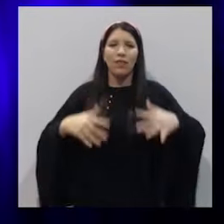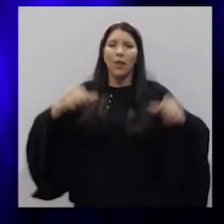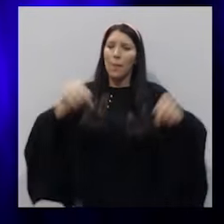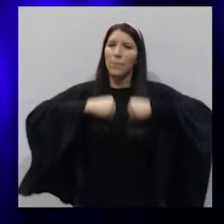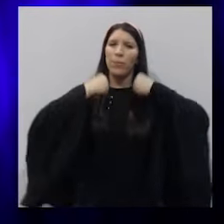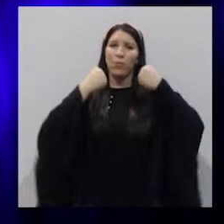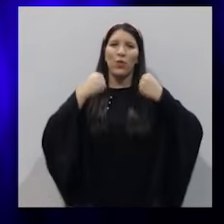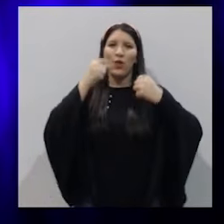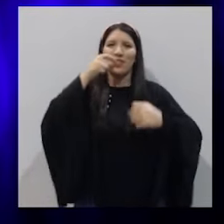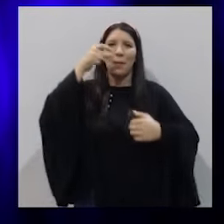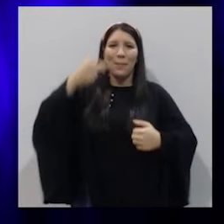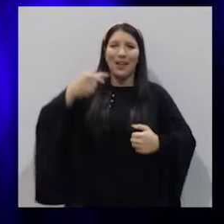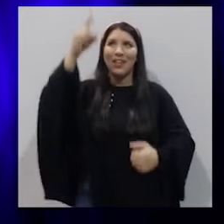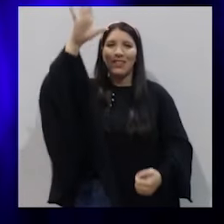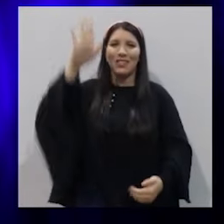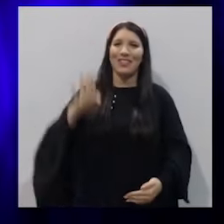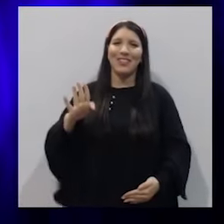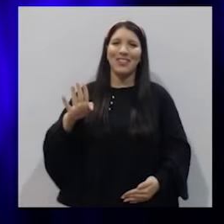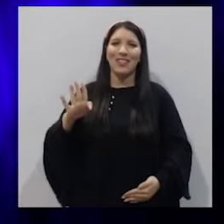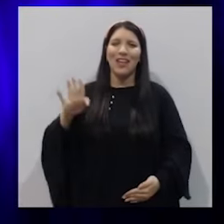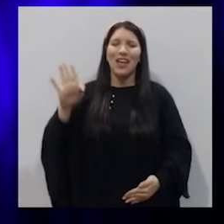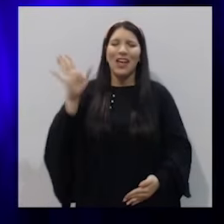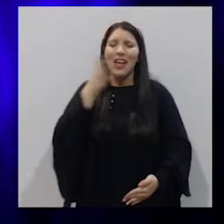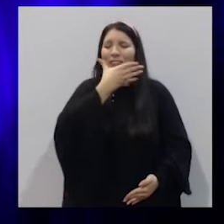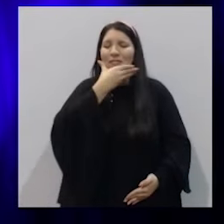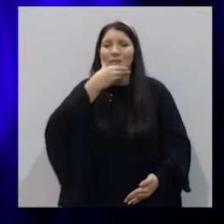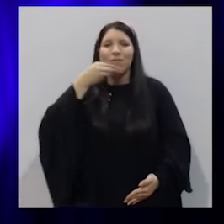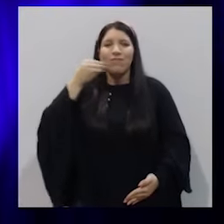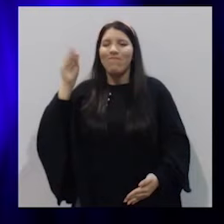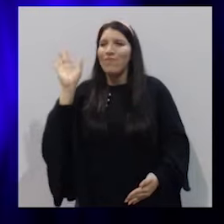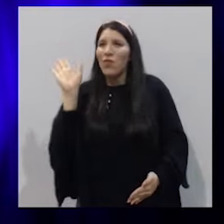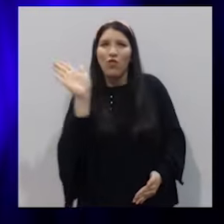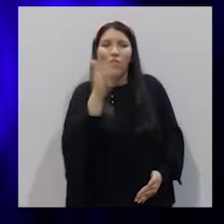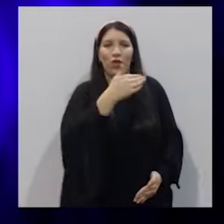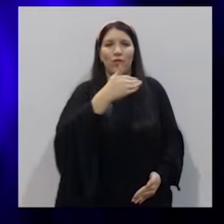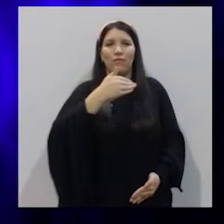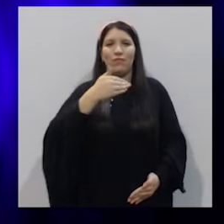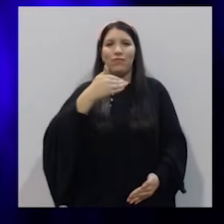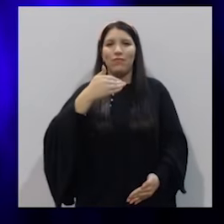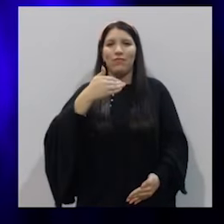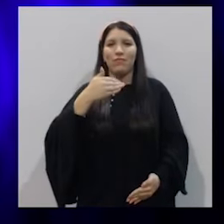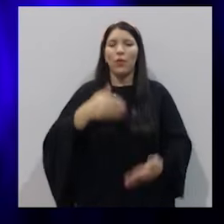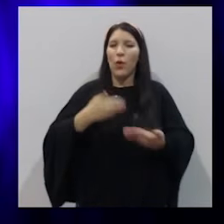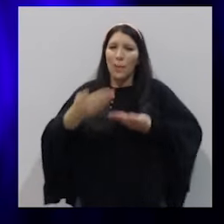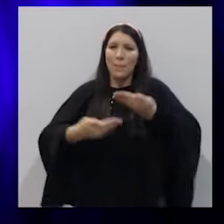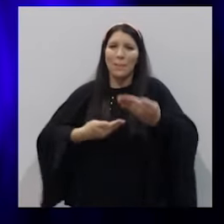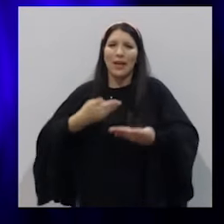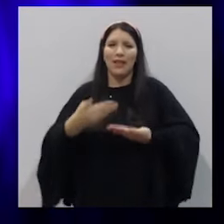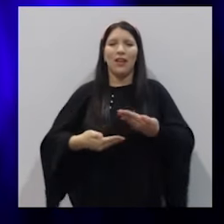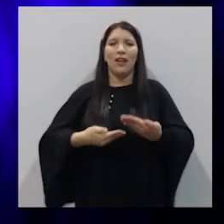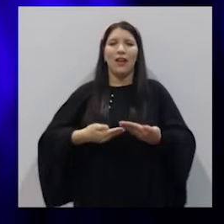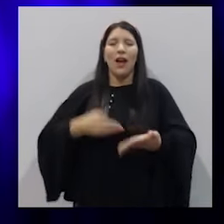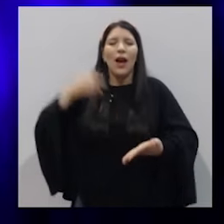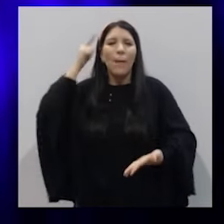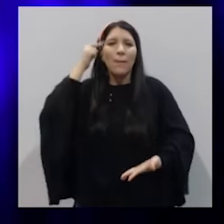es y debe ser un privilegio para todos nosotros poder compartir la palabra de dios aprender de la